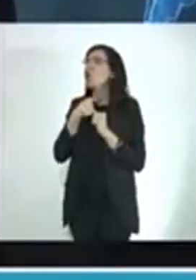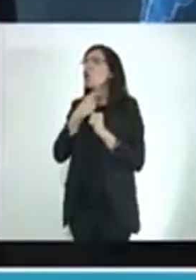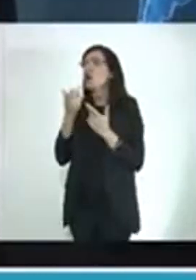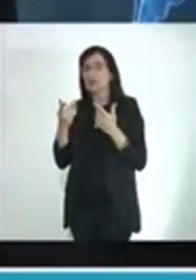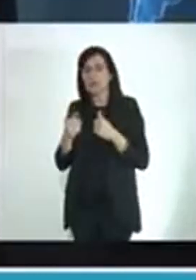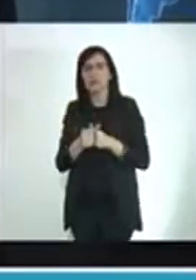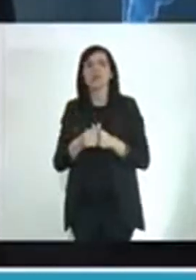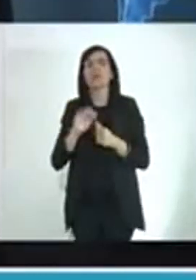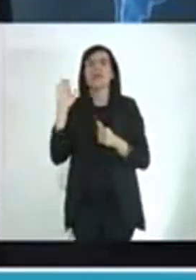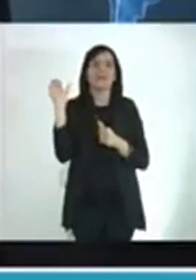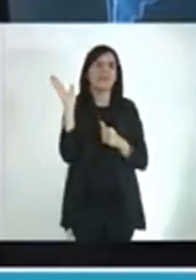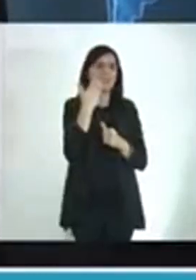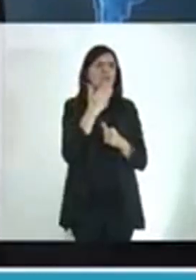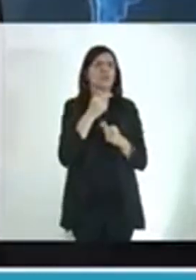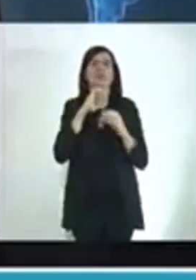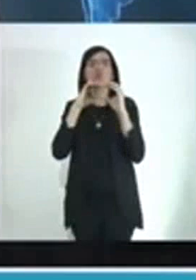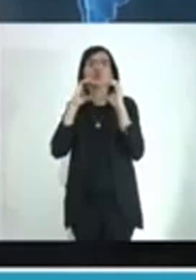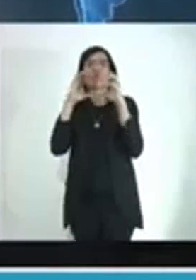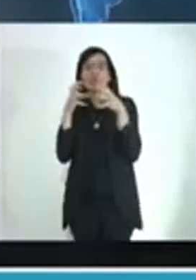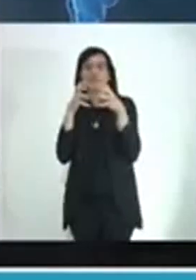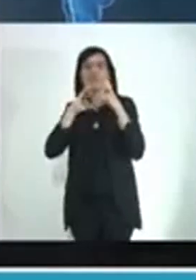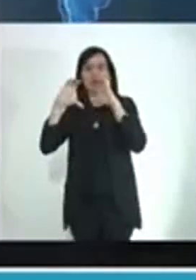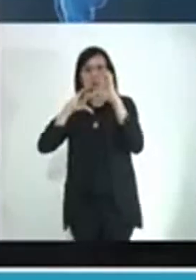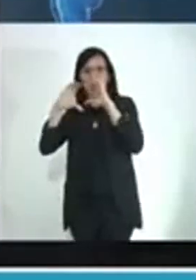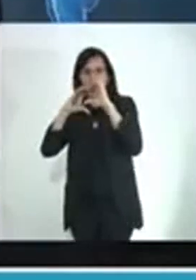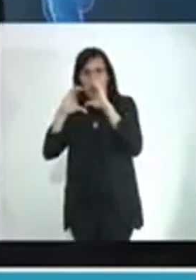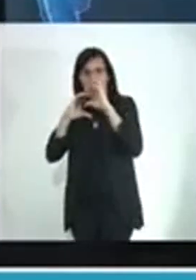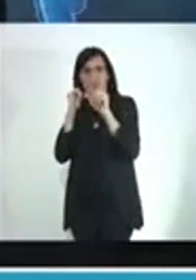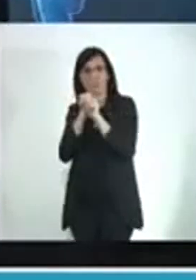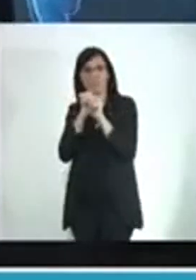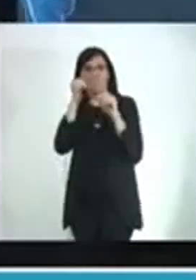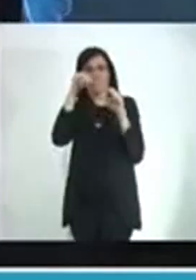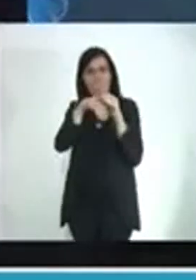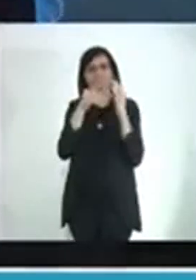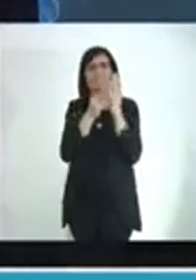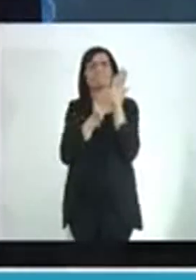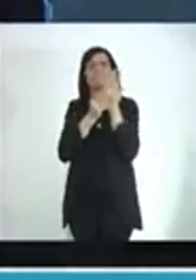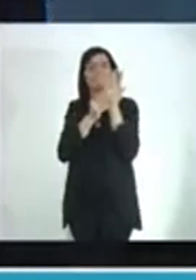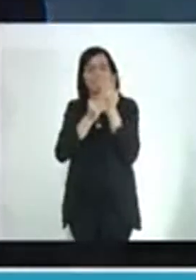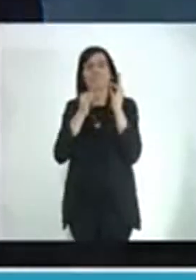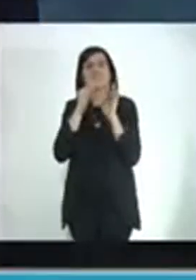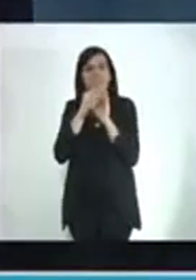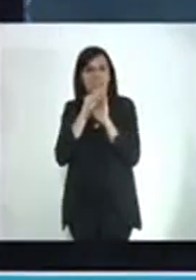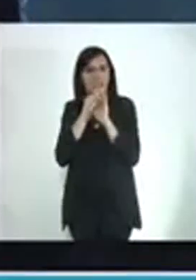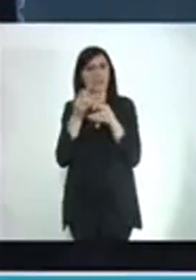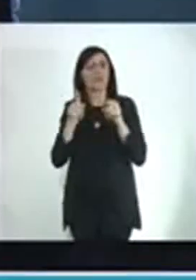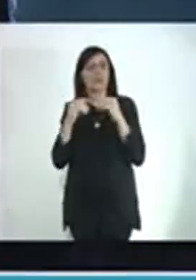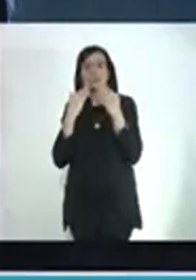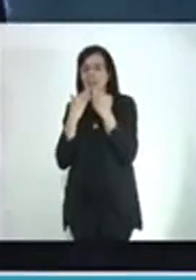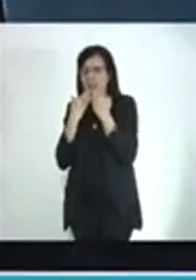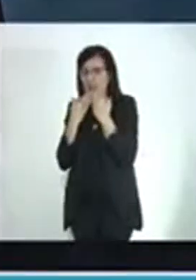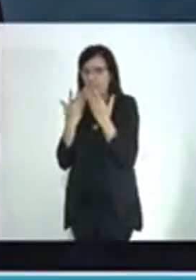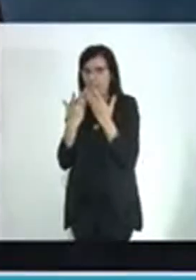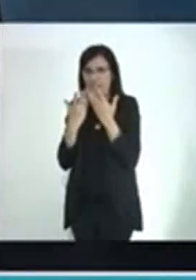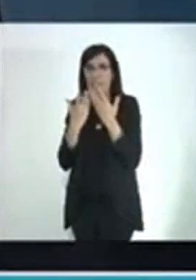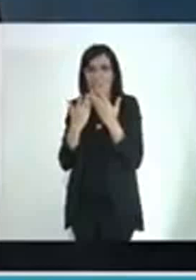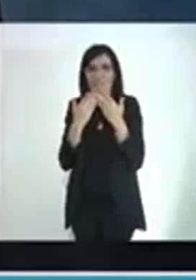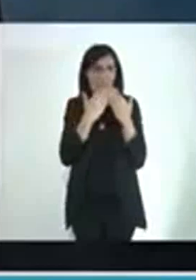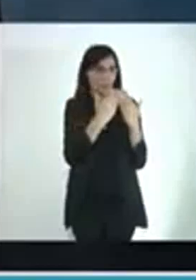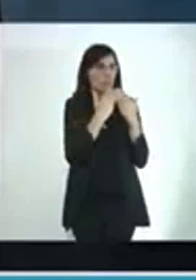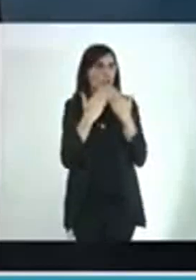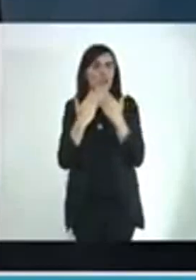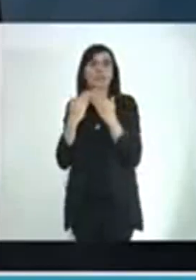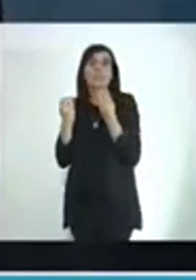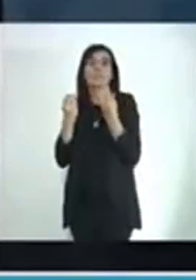equipo de comunicación, a todo el plantel del ministerio que ha trabajado incansablemente para que llegue a todos ustedes, a toda la